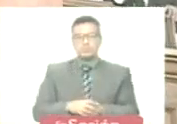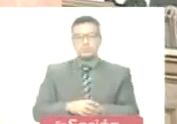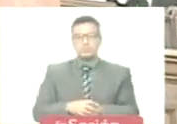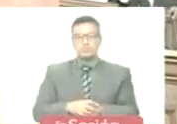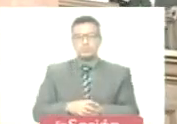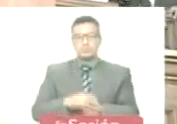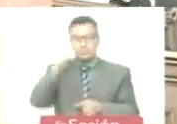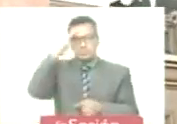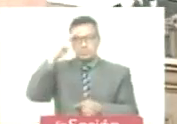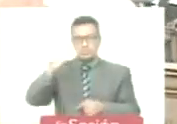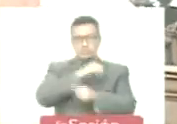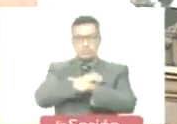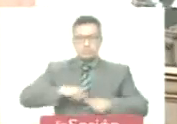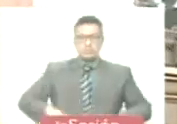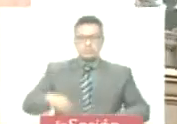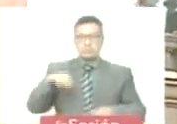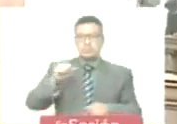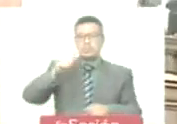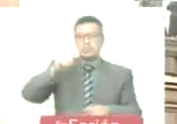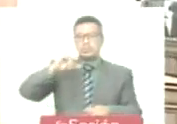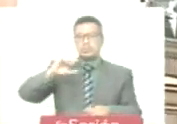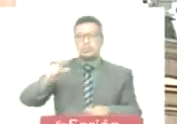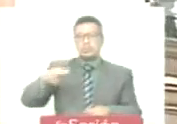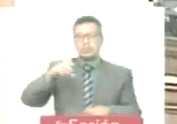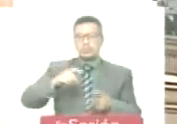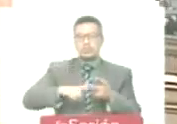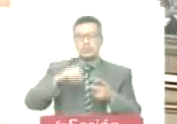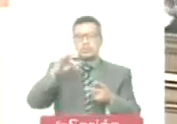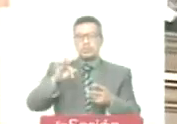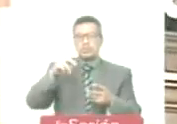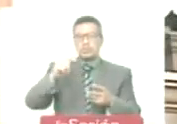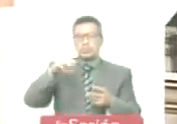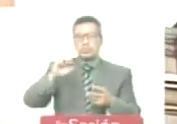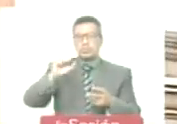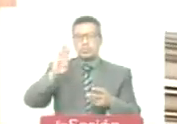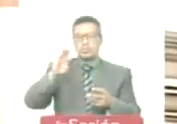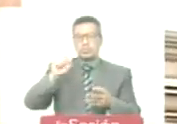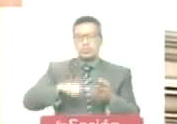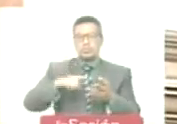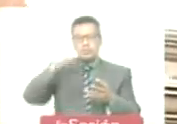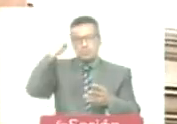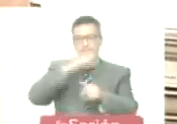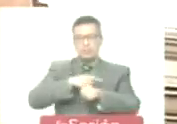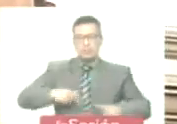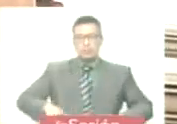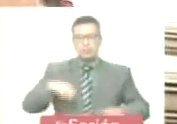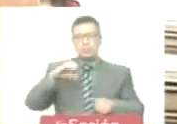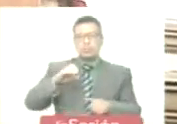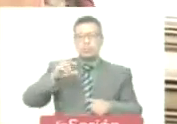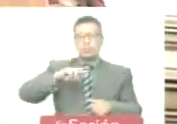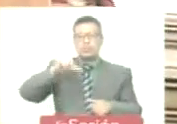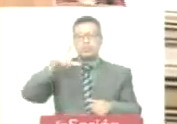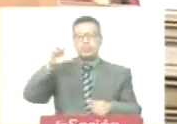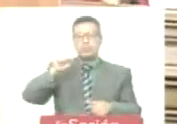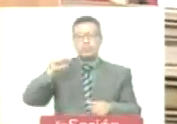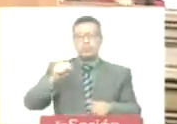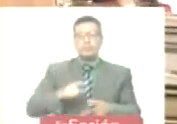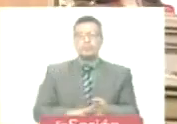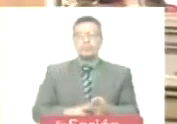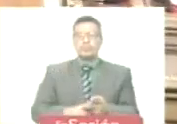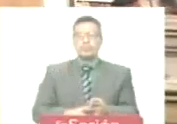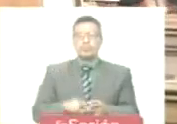el general Santiago Mariño, Francisco Esteban Gómez y el general Carlos Mata Figueroa.